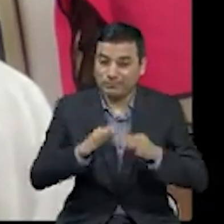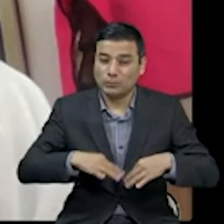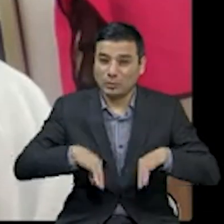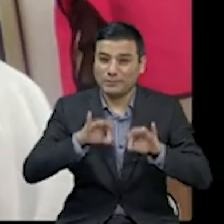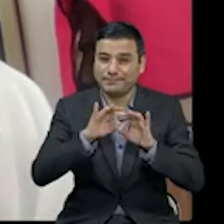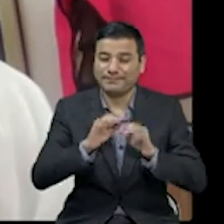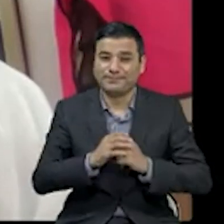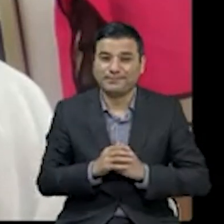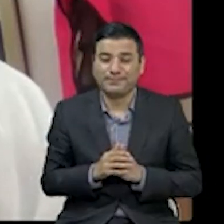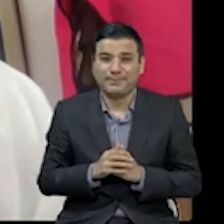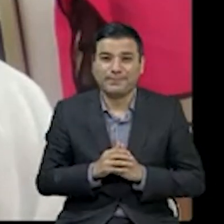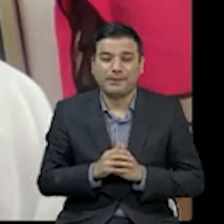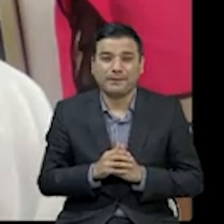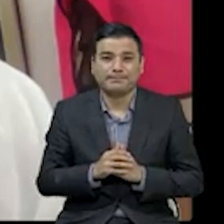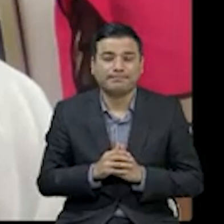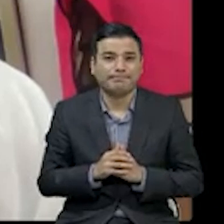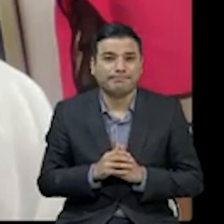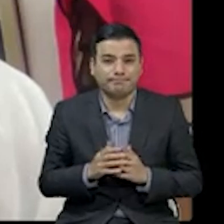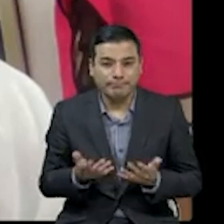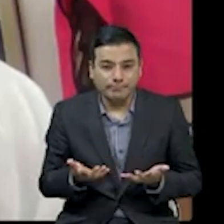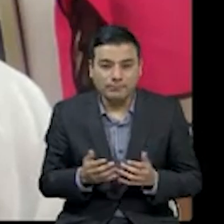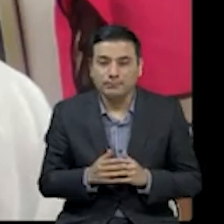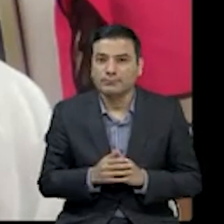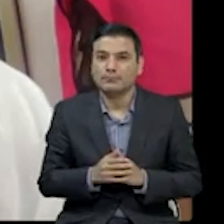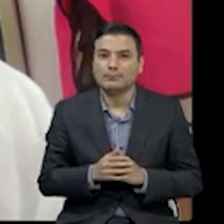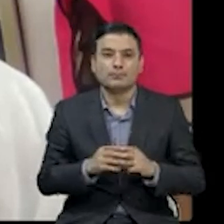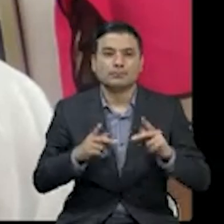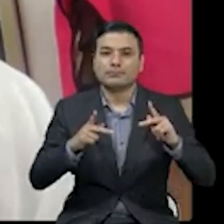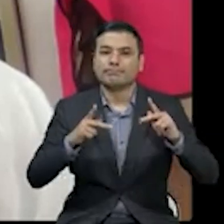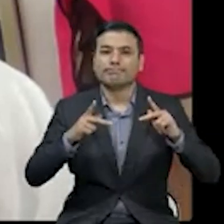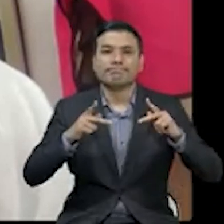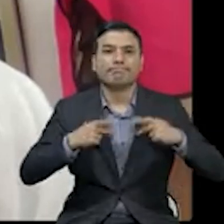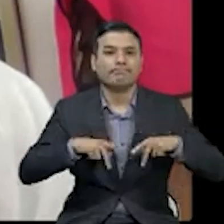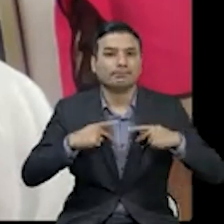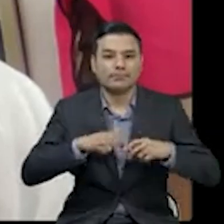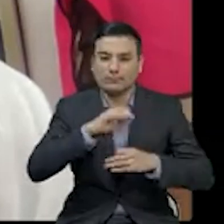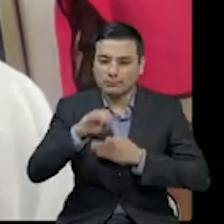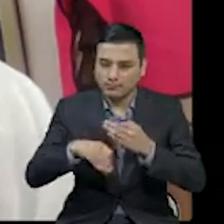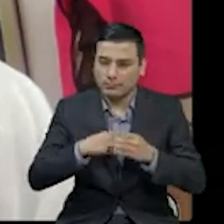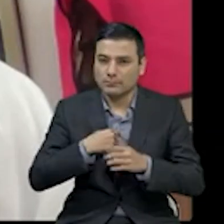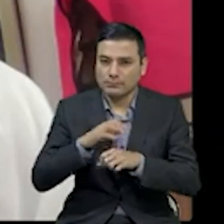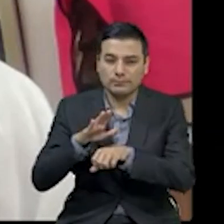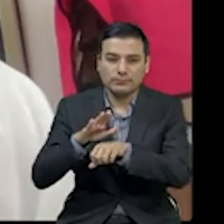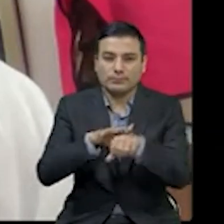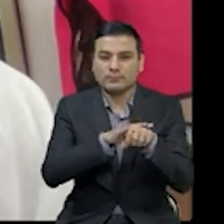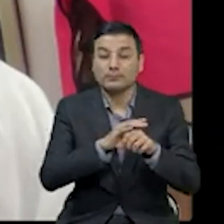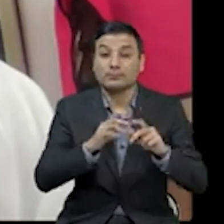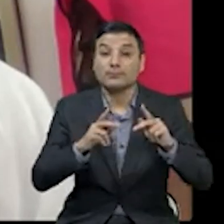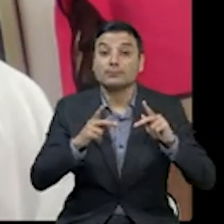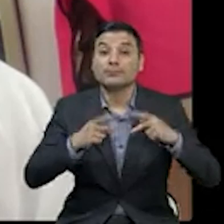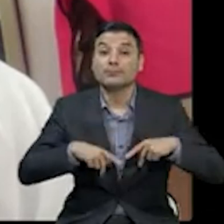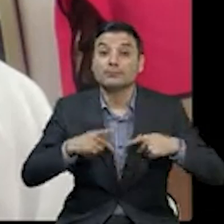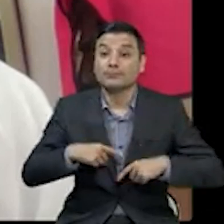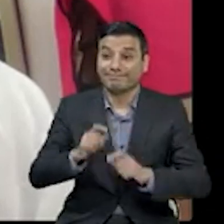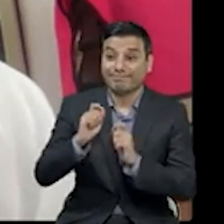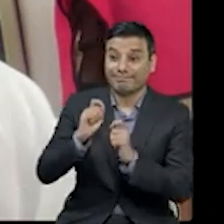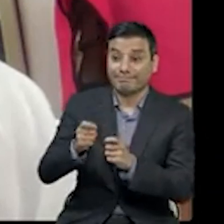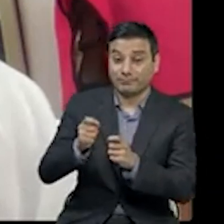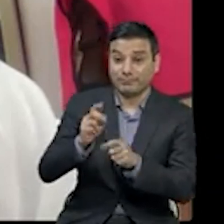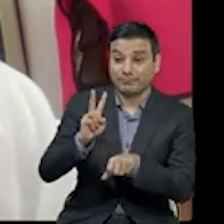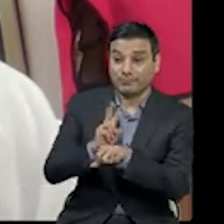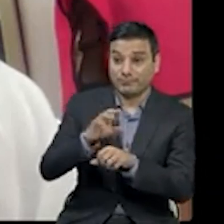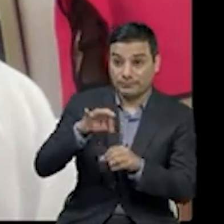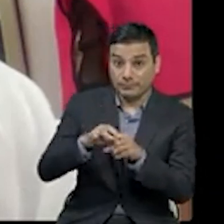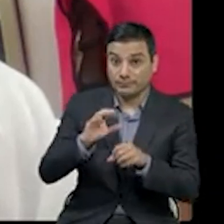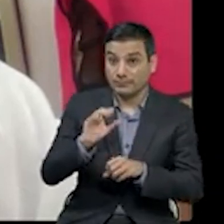pedir a todos los equipos en materia de capacitación que estas personas que sean sustituidas tengan los mejores elementos